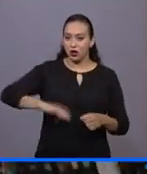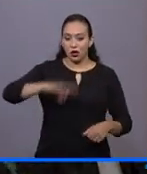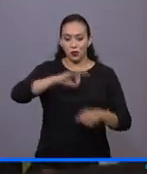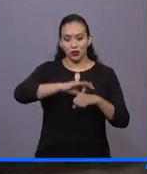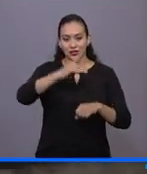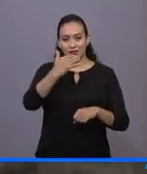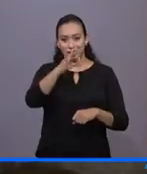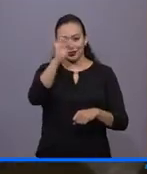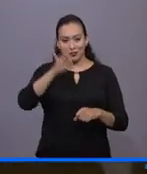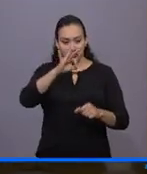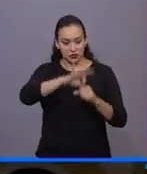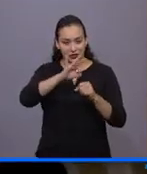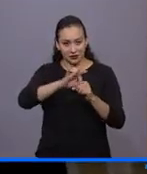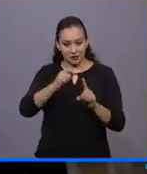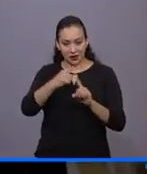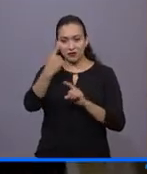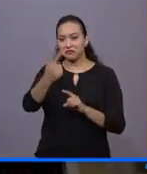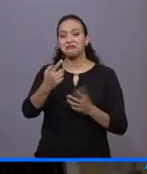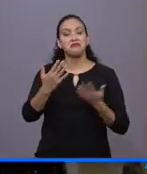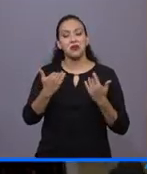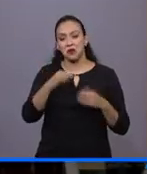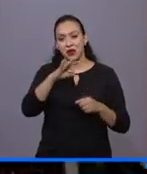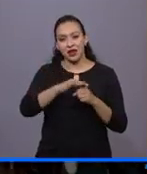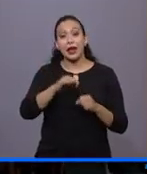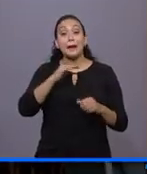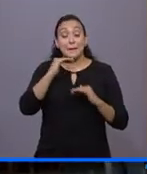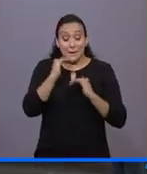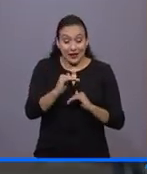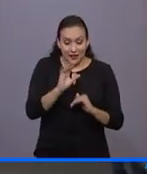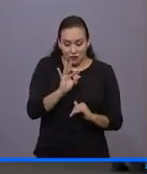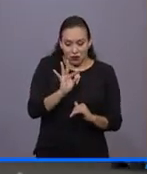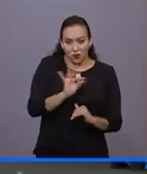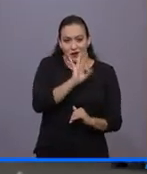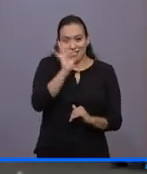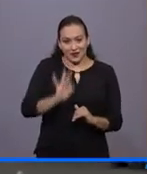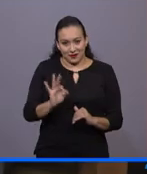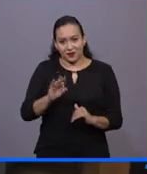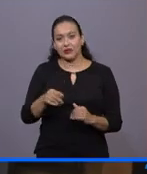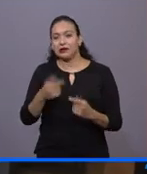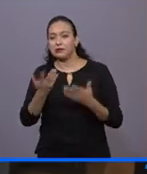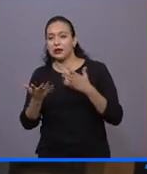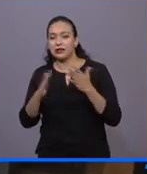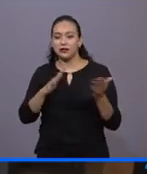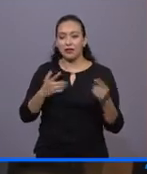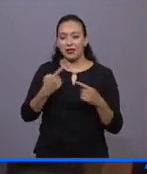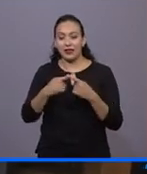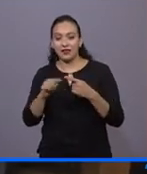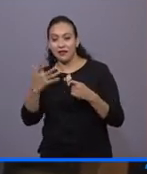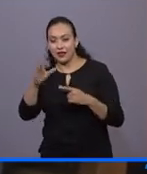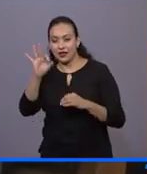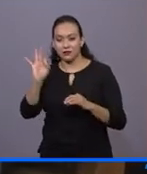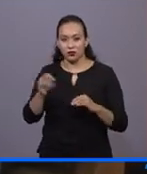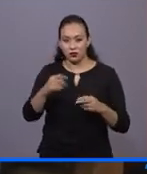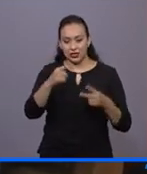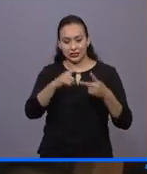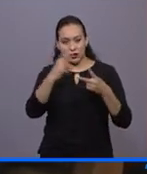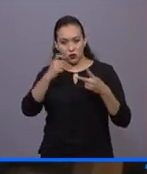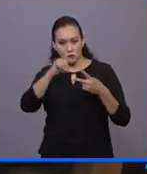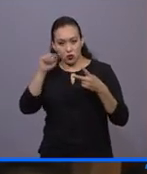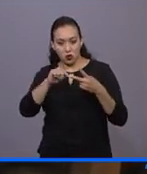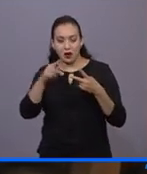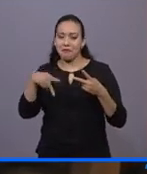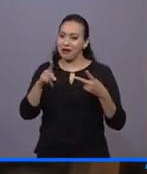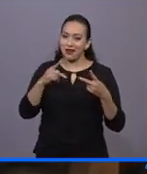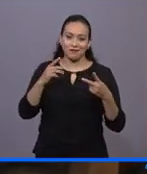50% de los votos más uno, ni reunido un mínimo del 40% con una diferencia de al menos 10% con el segundo lugar.